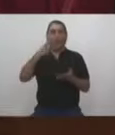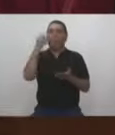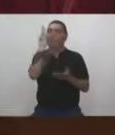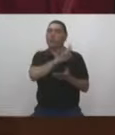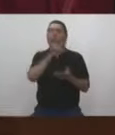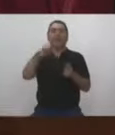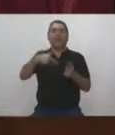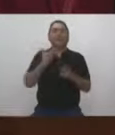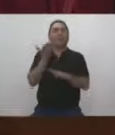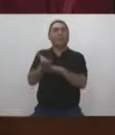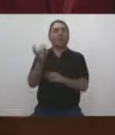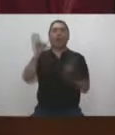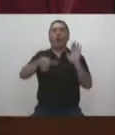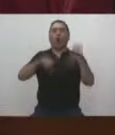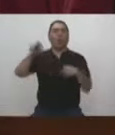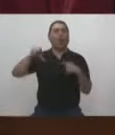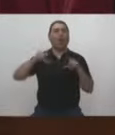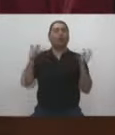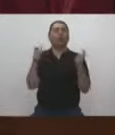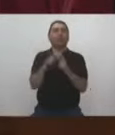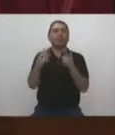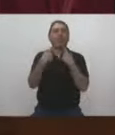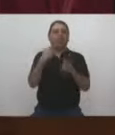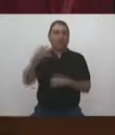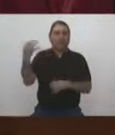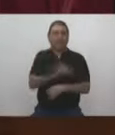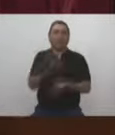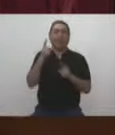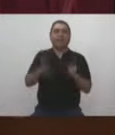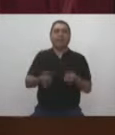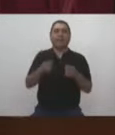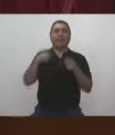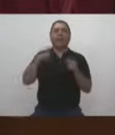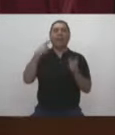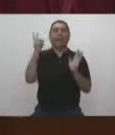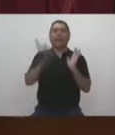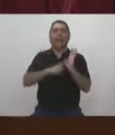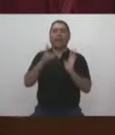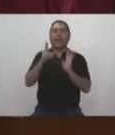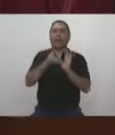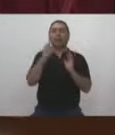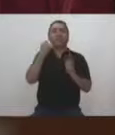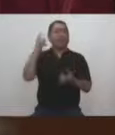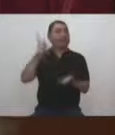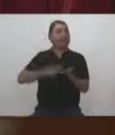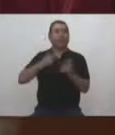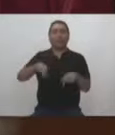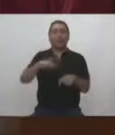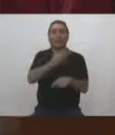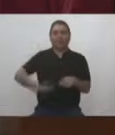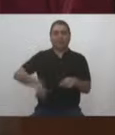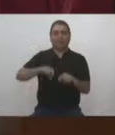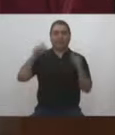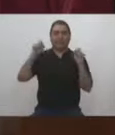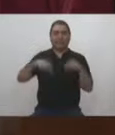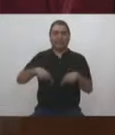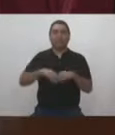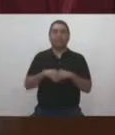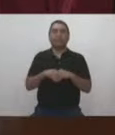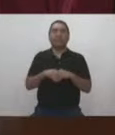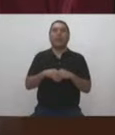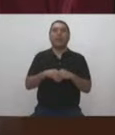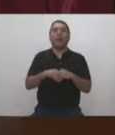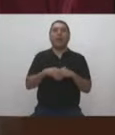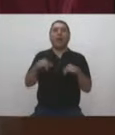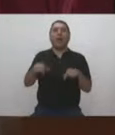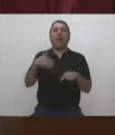de las profesiones o de los oficios que mencionó Débora tiene la facultad o la potestad de atribuirse, autoatribuirse un aumento de